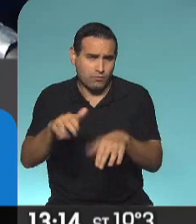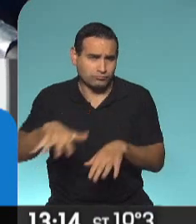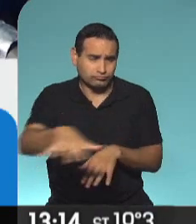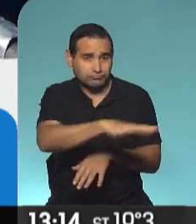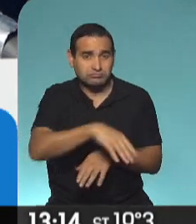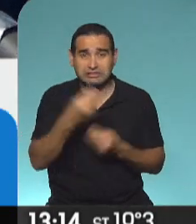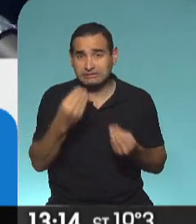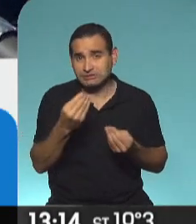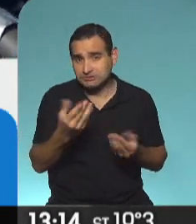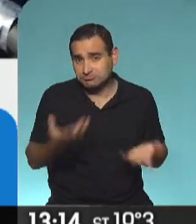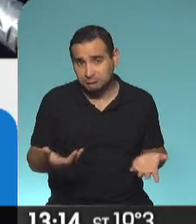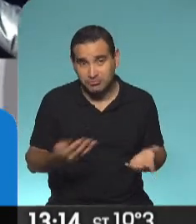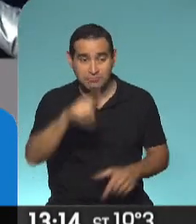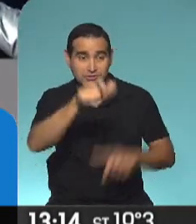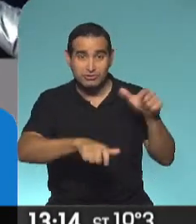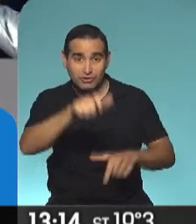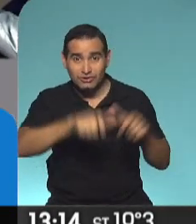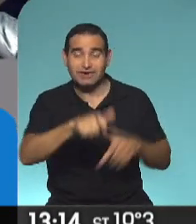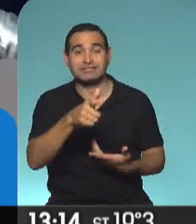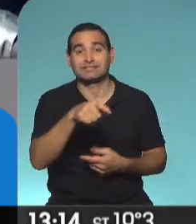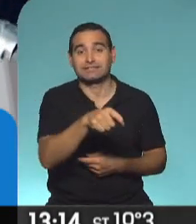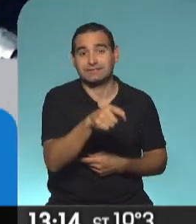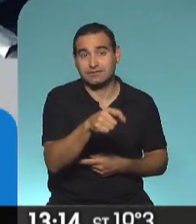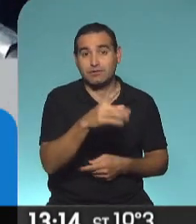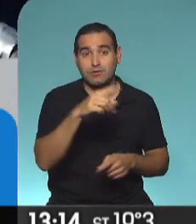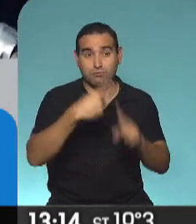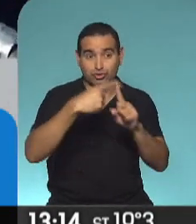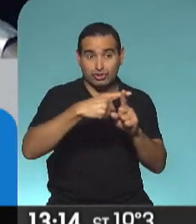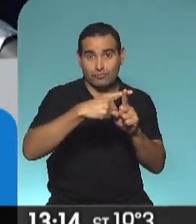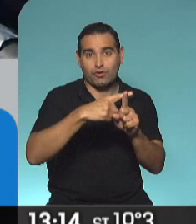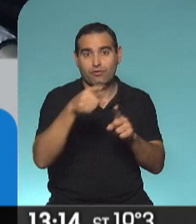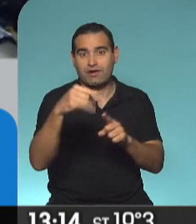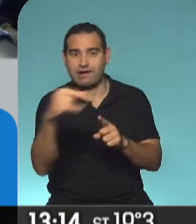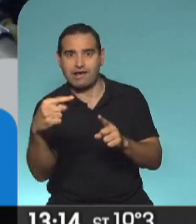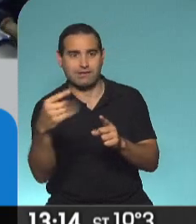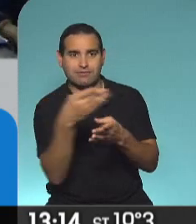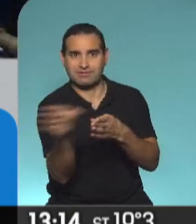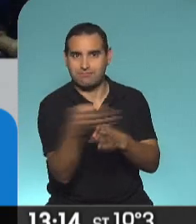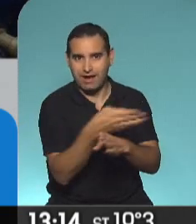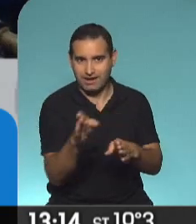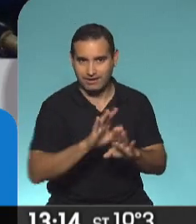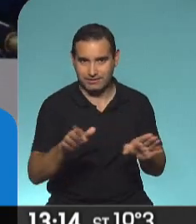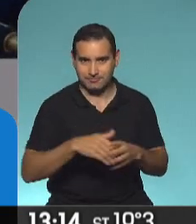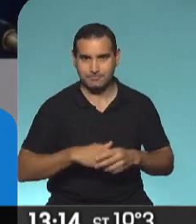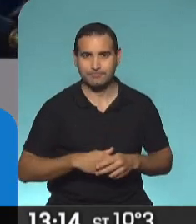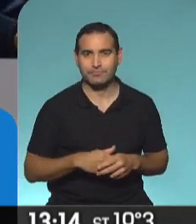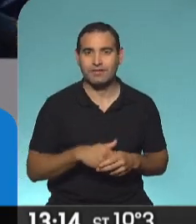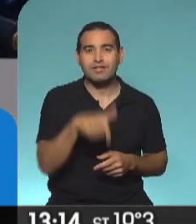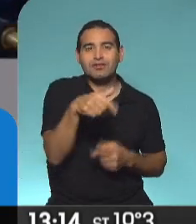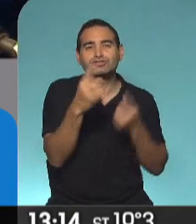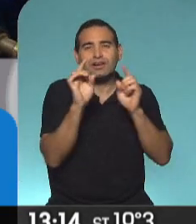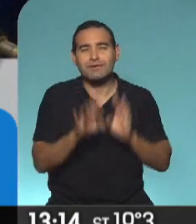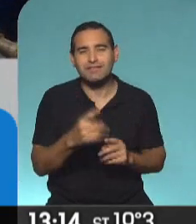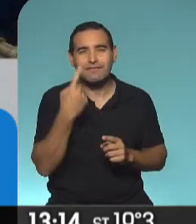separar los casos, los pacientes que son positivos de los negativos para no difundir más lo que hay es una diferencia